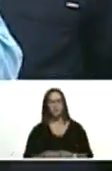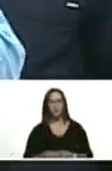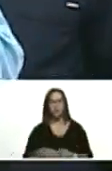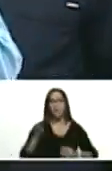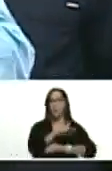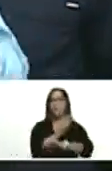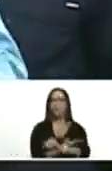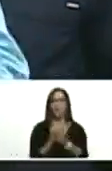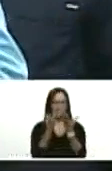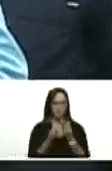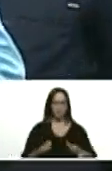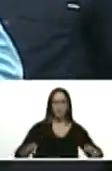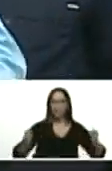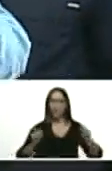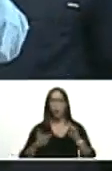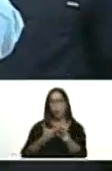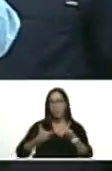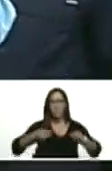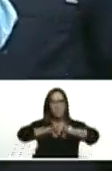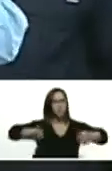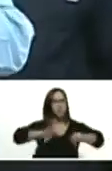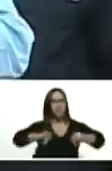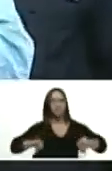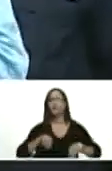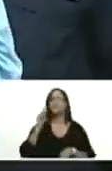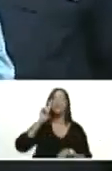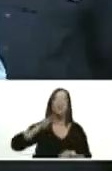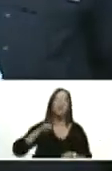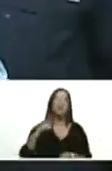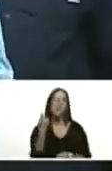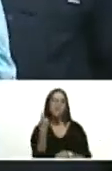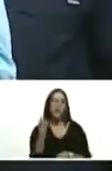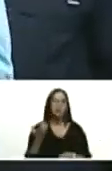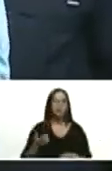fuerzas disolventes o divisionistas que nunca faltan.